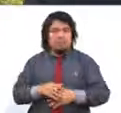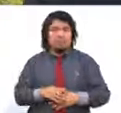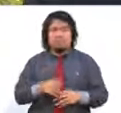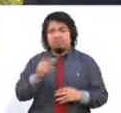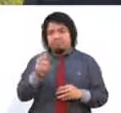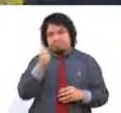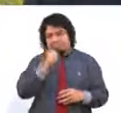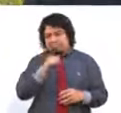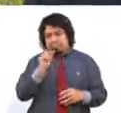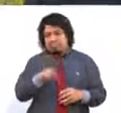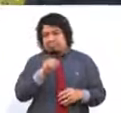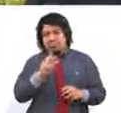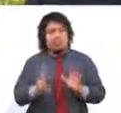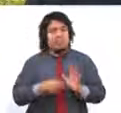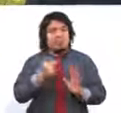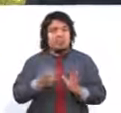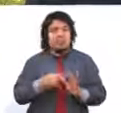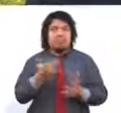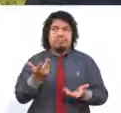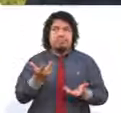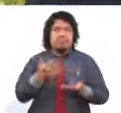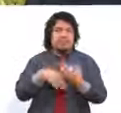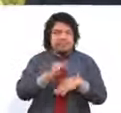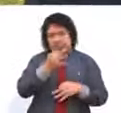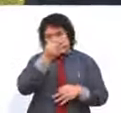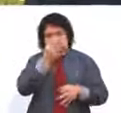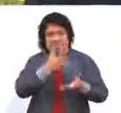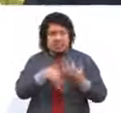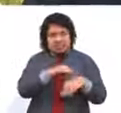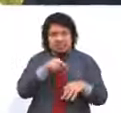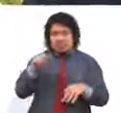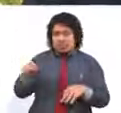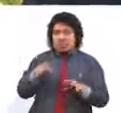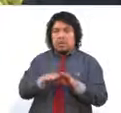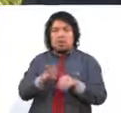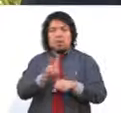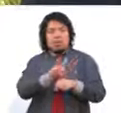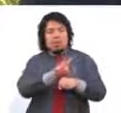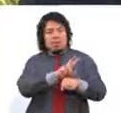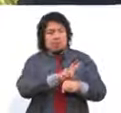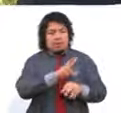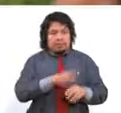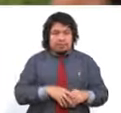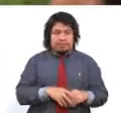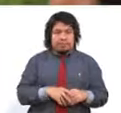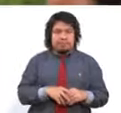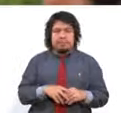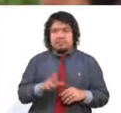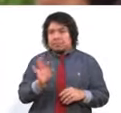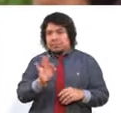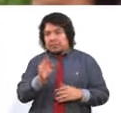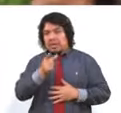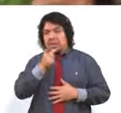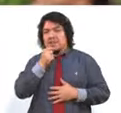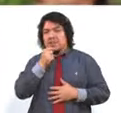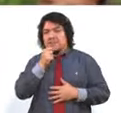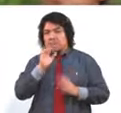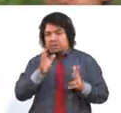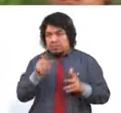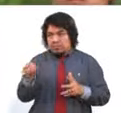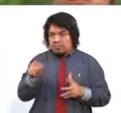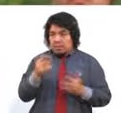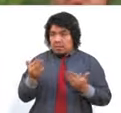muchas veces, más bien en la gran mayoría de los casos, participan con vigilancias. ¿Hay alguna policía del país que tenga una